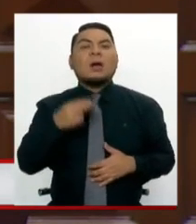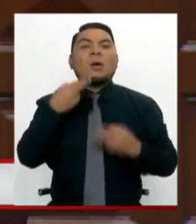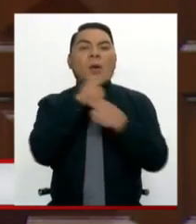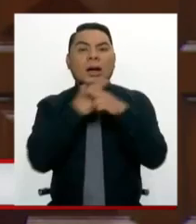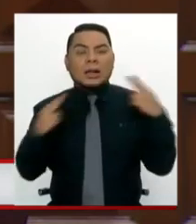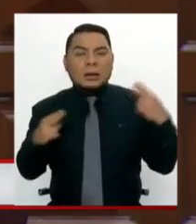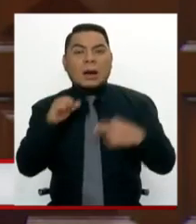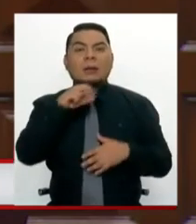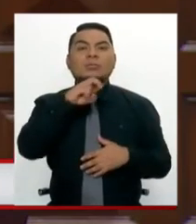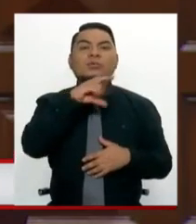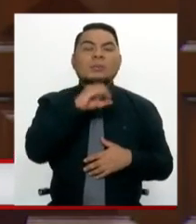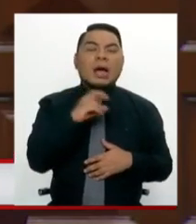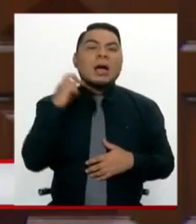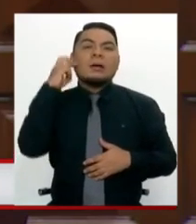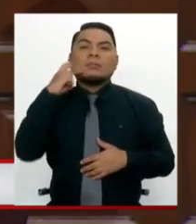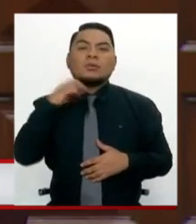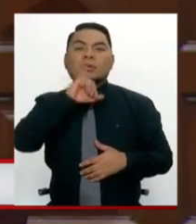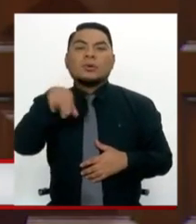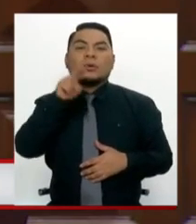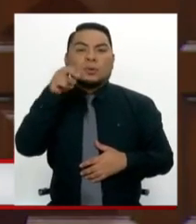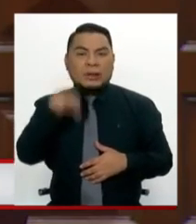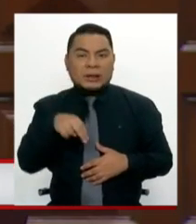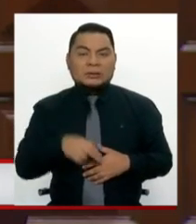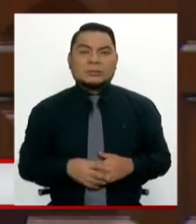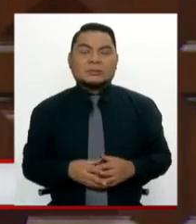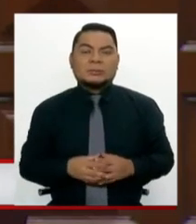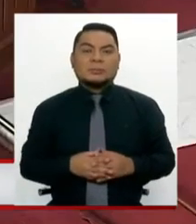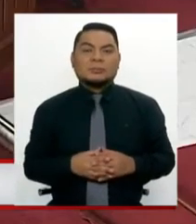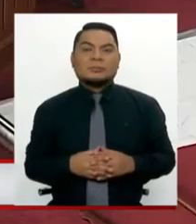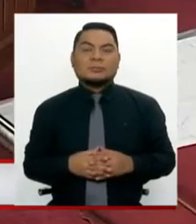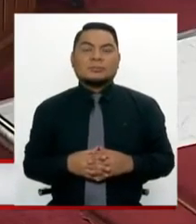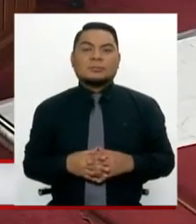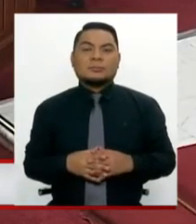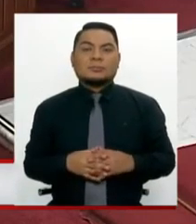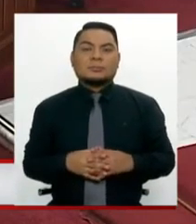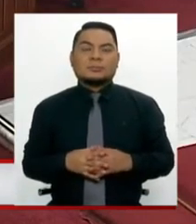Huancavelica, Apurímac, Puno y Junín.